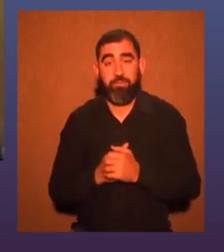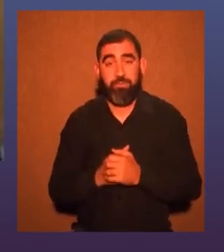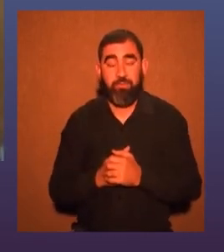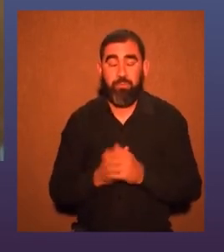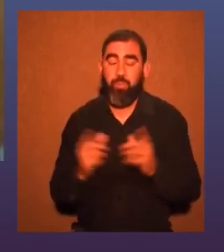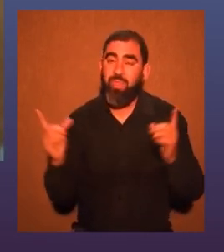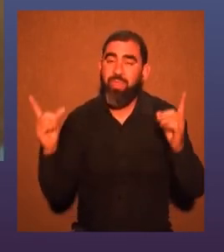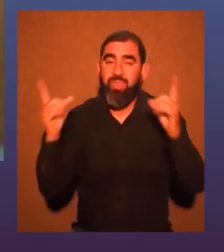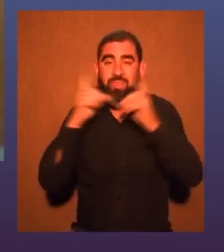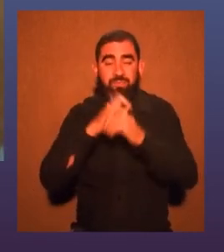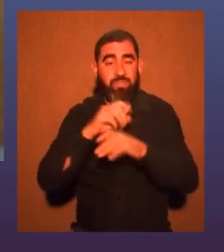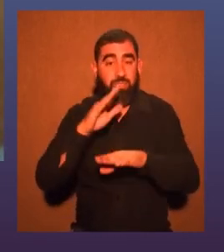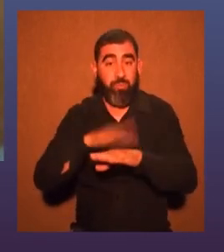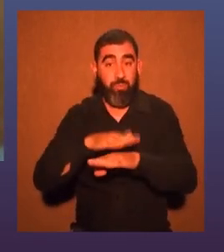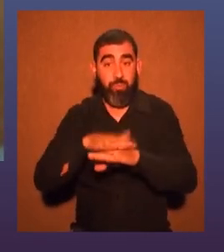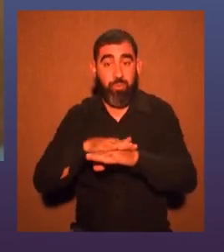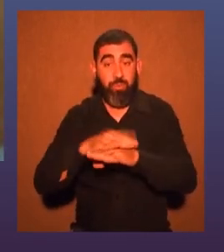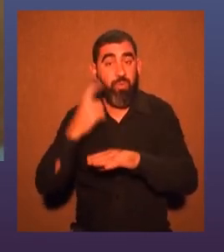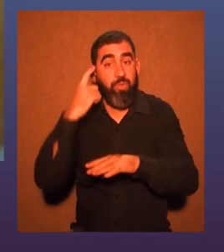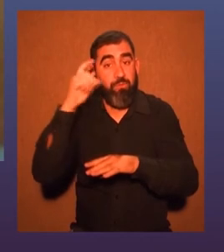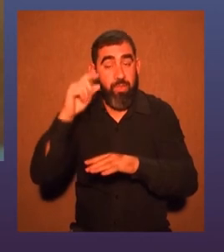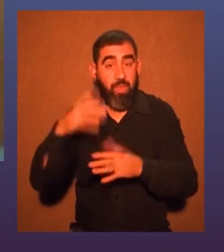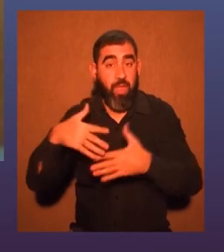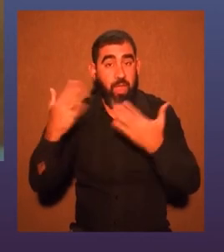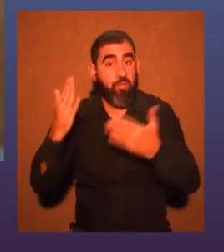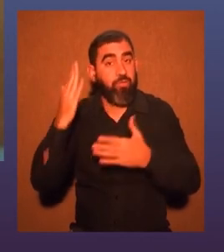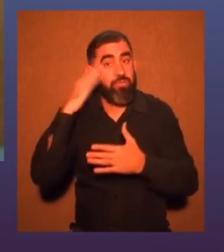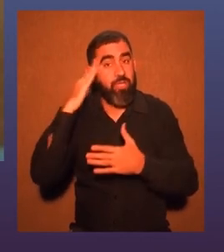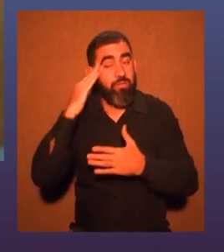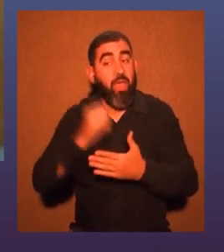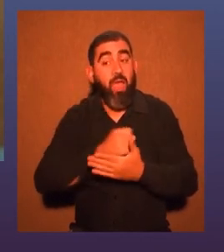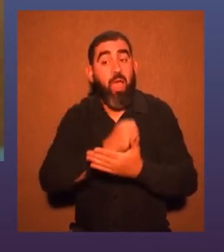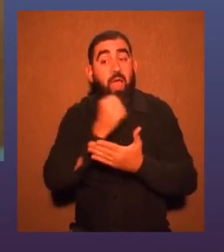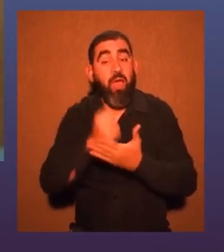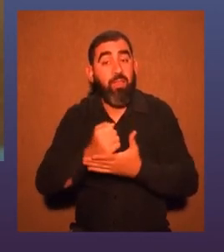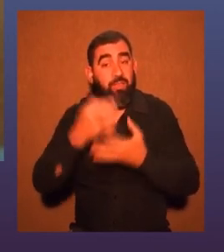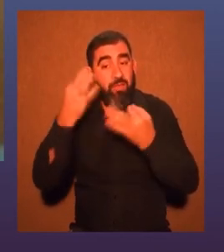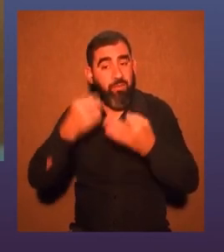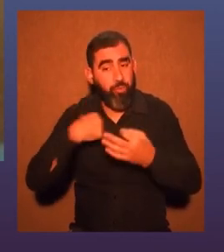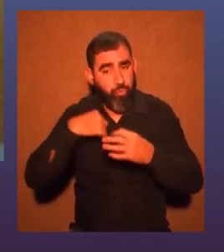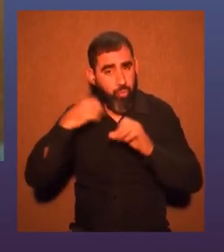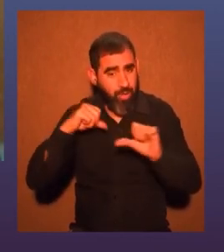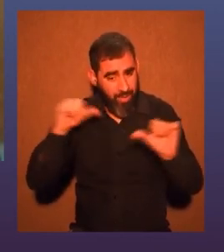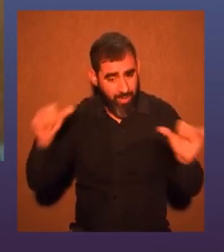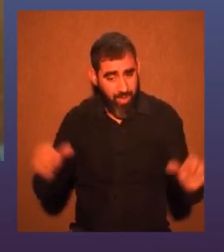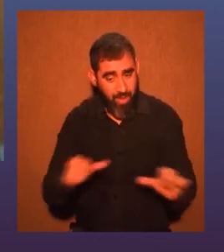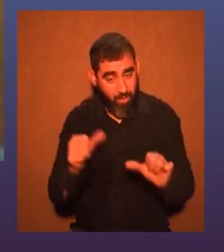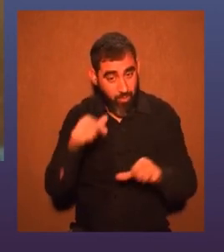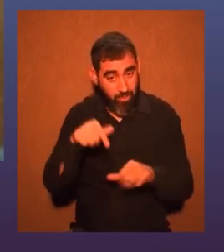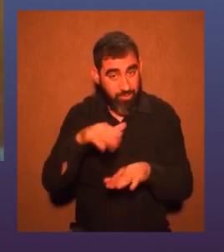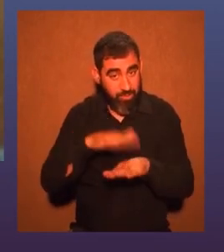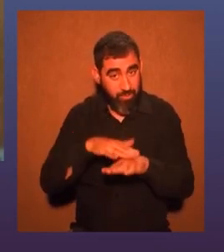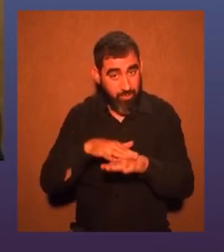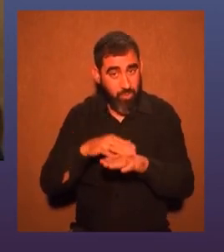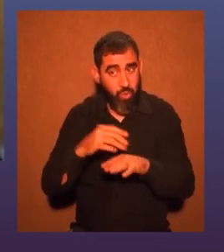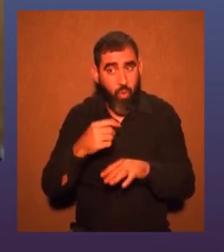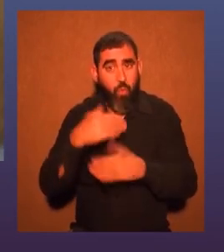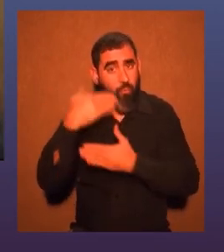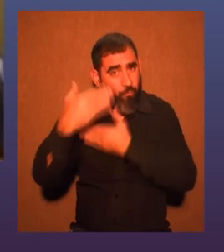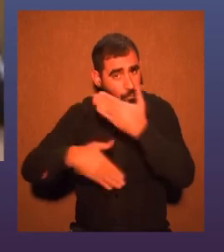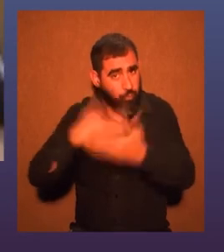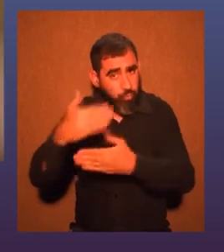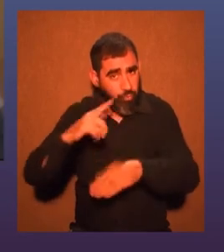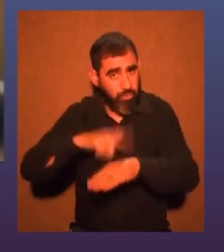muy difícil en el momento que estás creando algo saber hasta qué punto eso que estás haciendo va a trascender en el tiempo